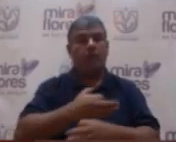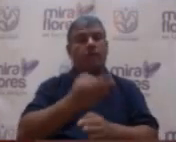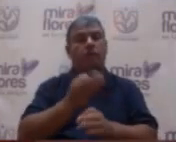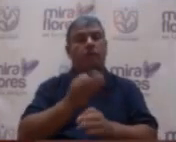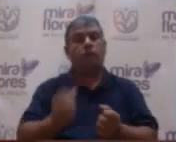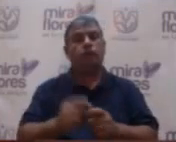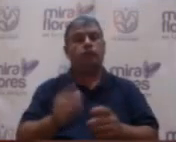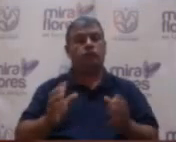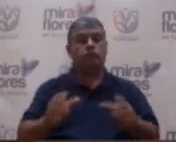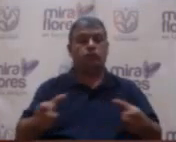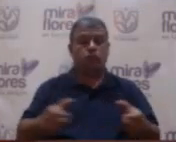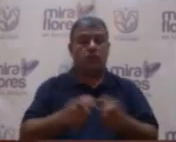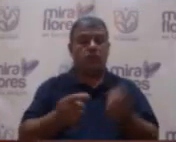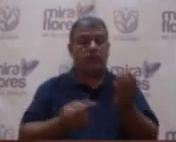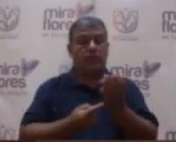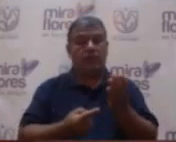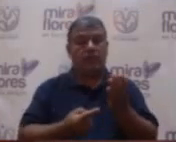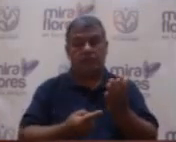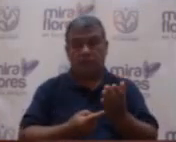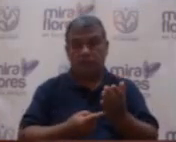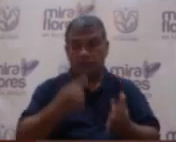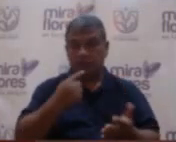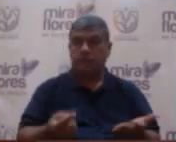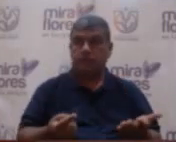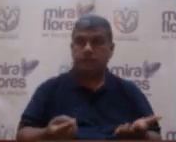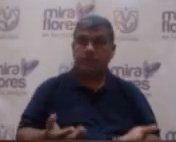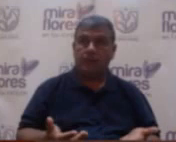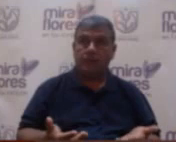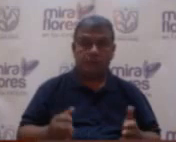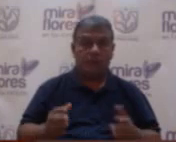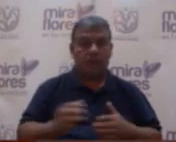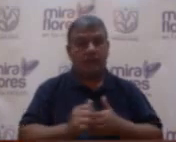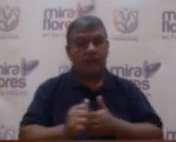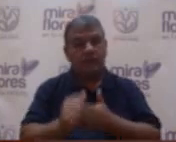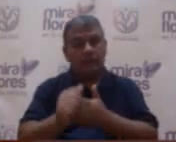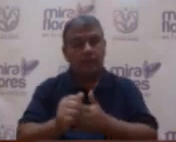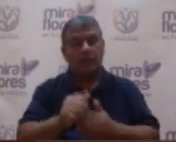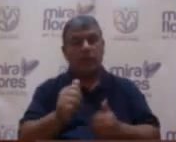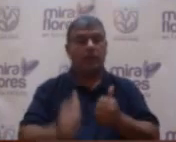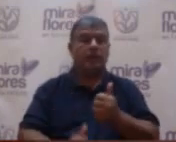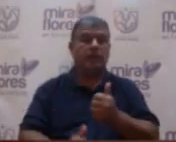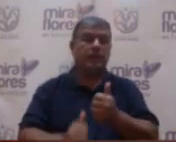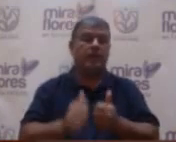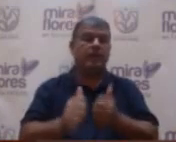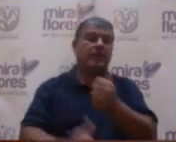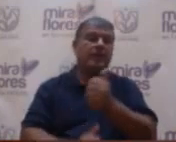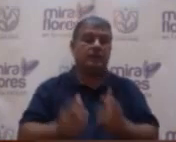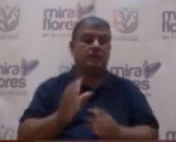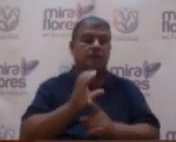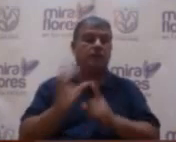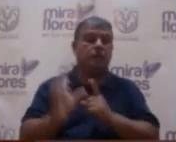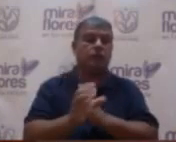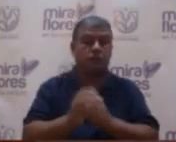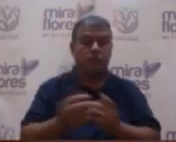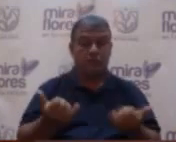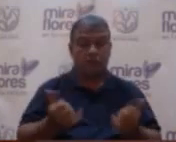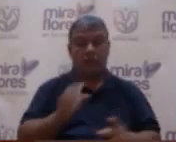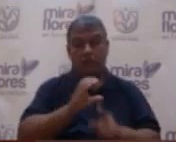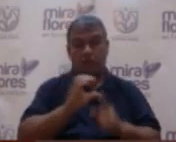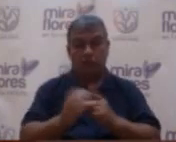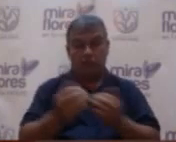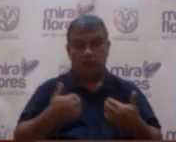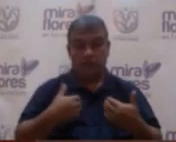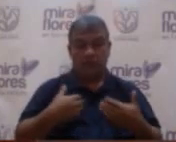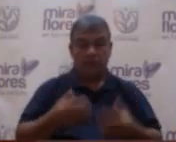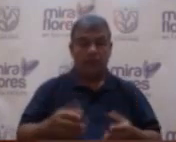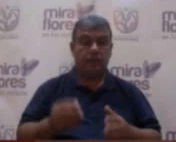comité técnico que estaba dirigido por la Gerencia de Cultura y es ahora que la Gerencia de Cultura